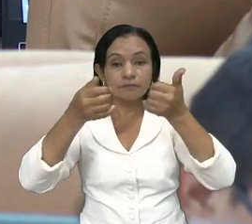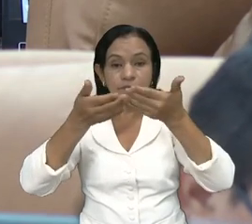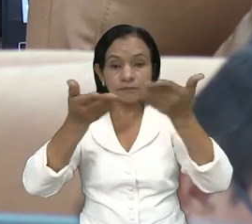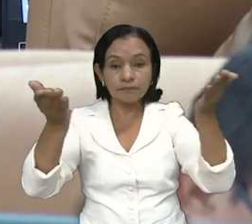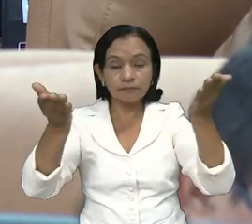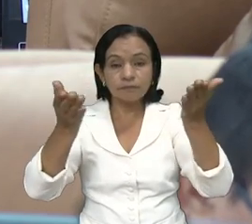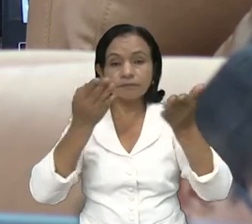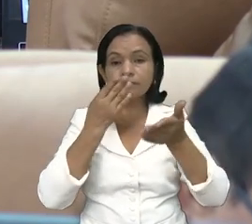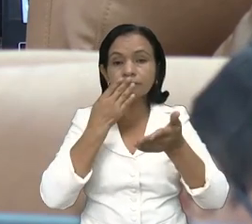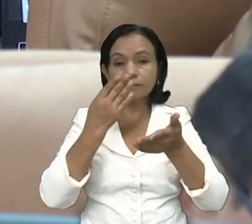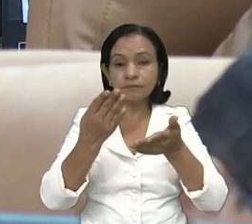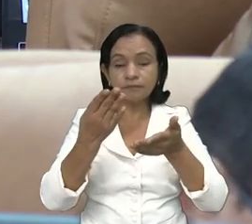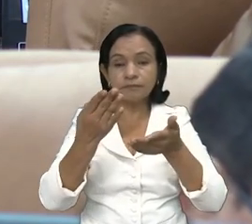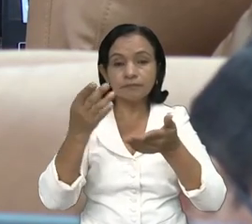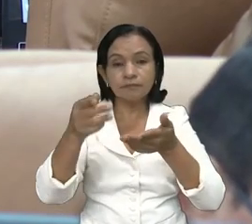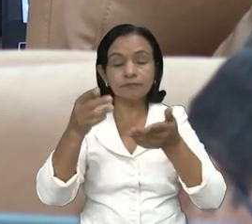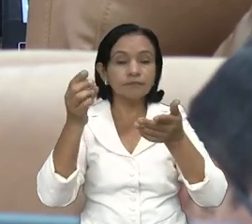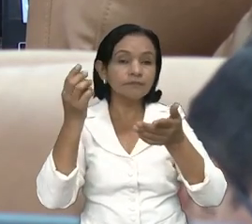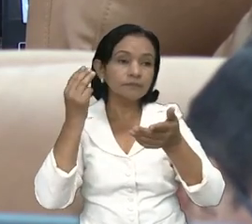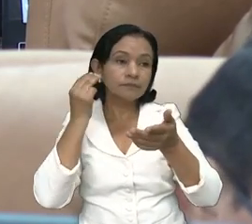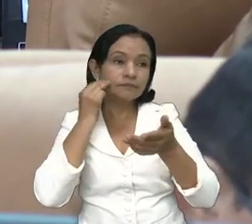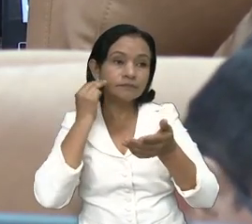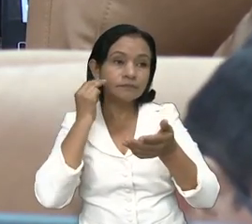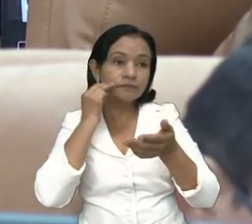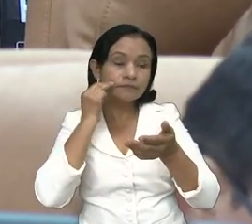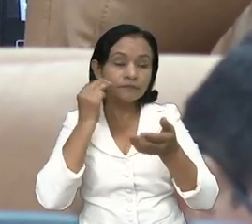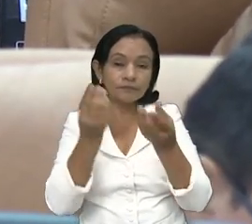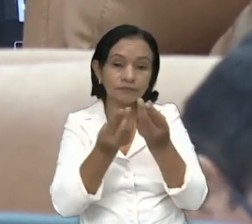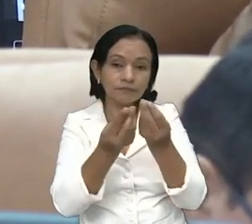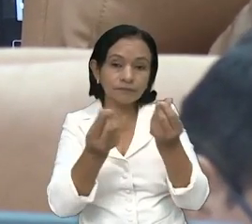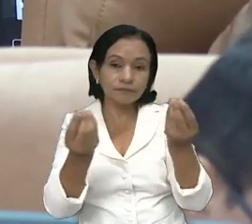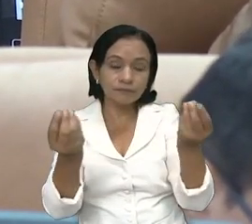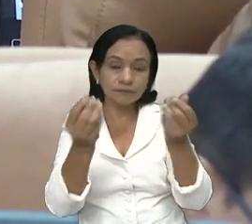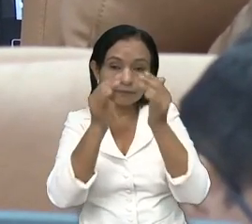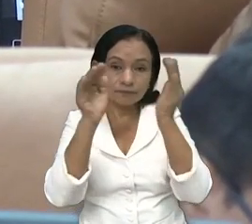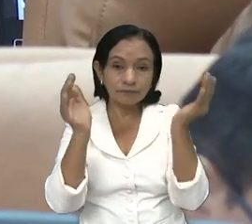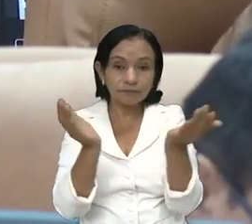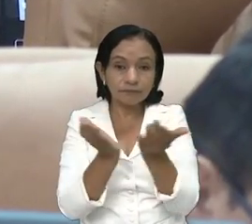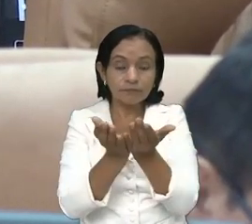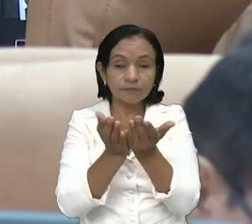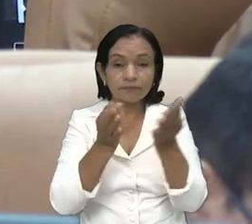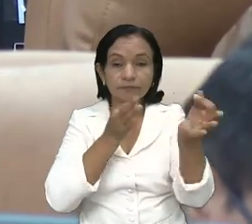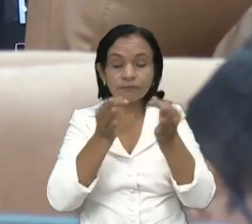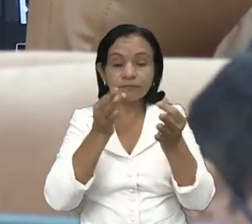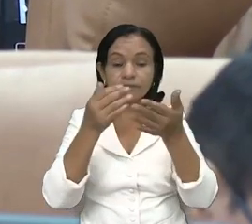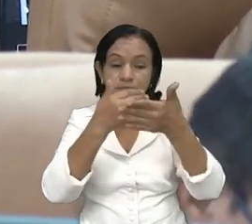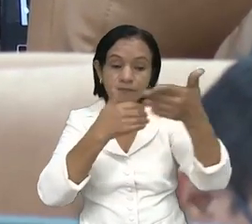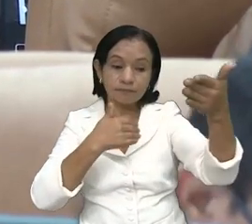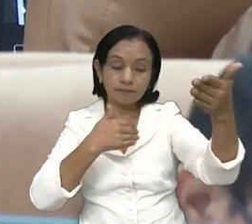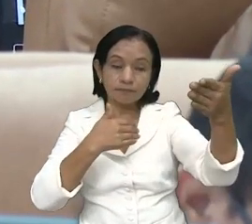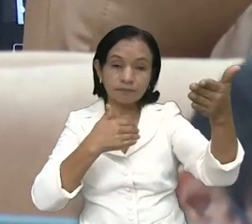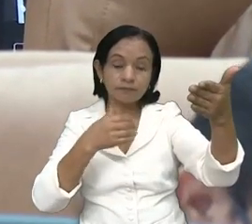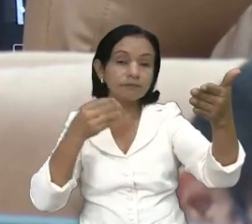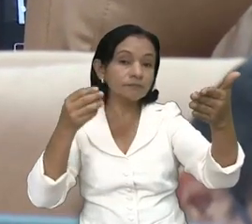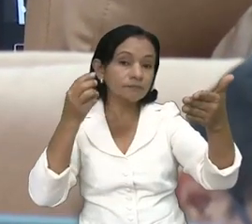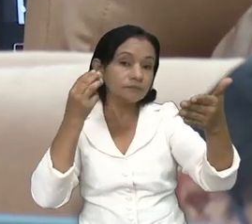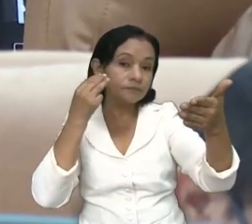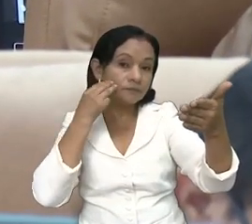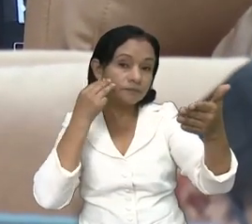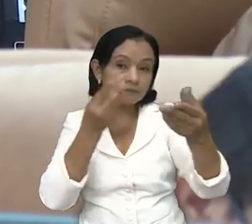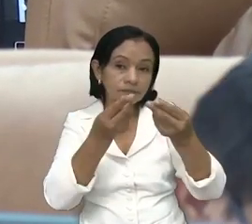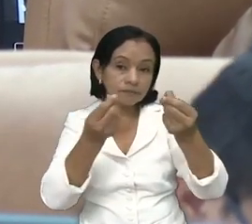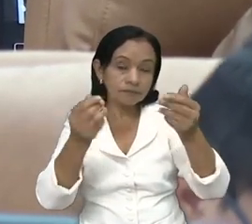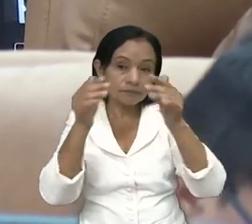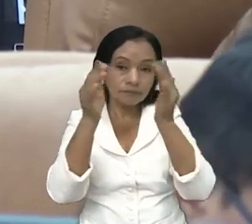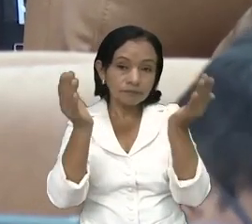Universal del Bien Común de la Madre Tierra, de la Declaratoria de la Madre Tierra y la Humanidad.